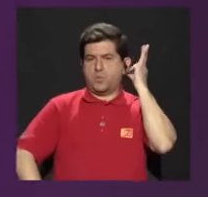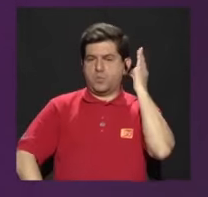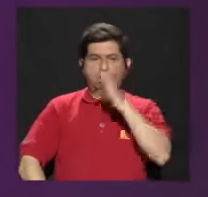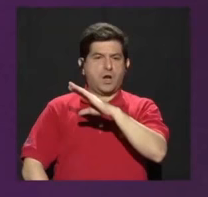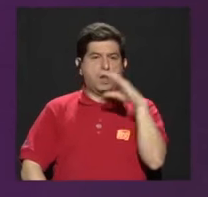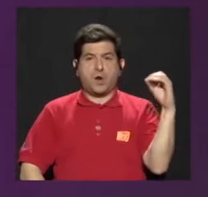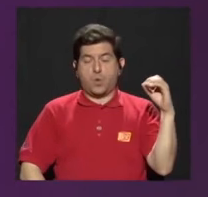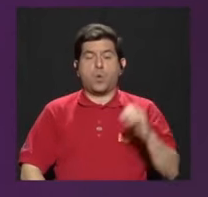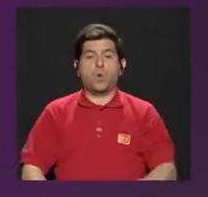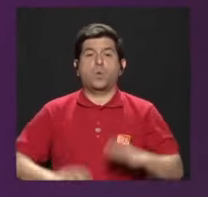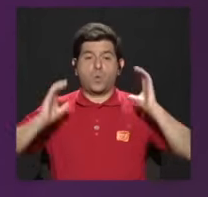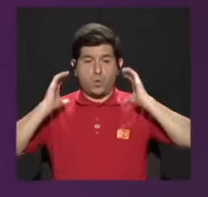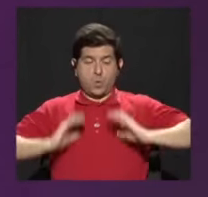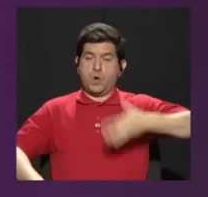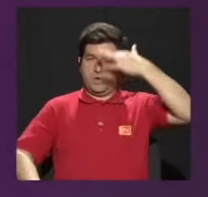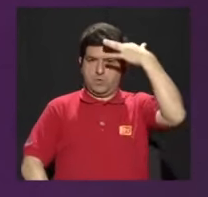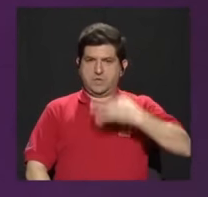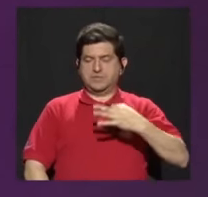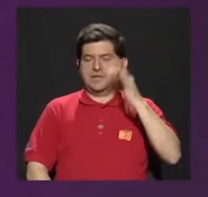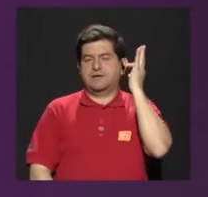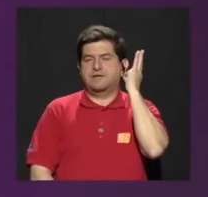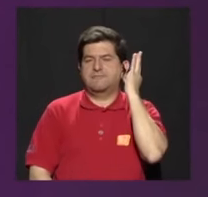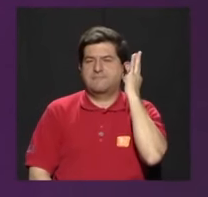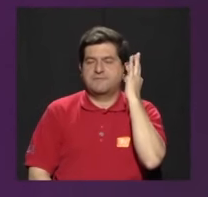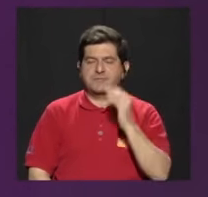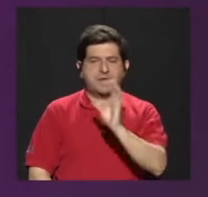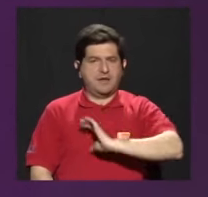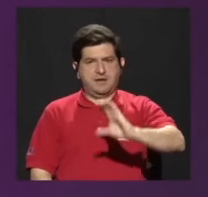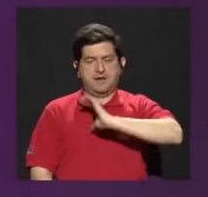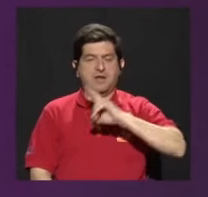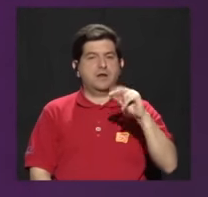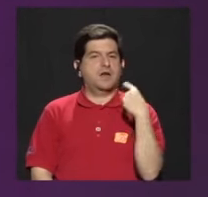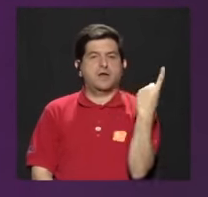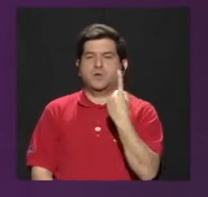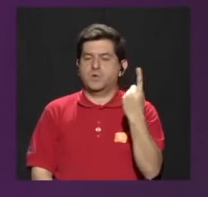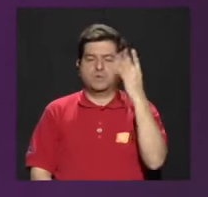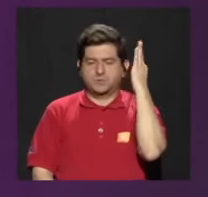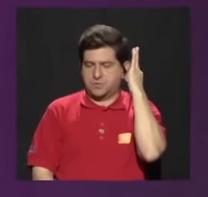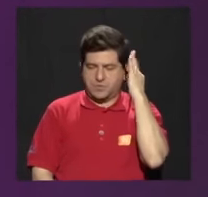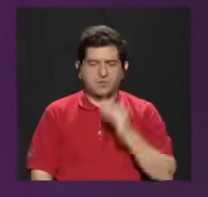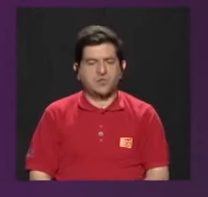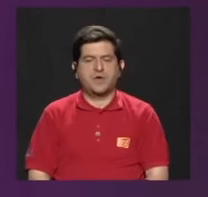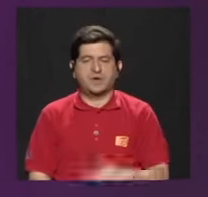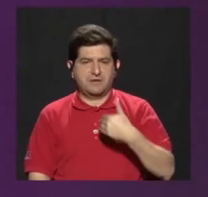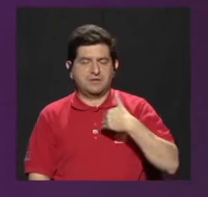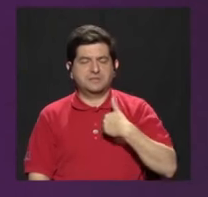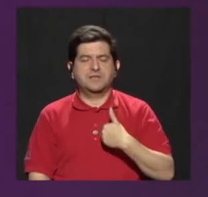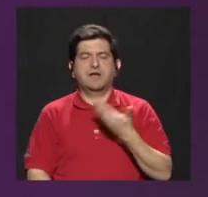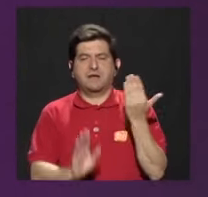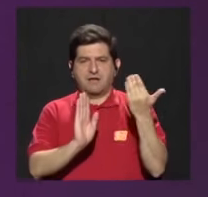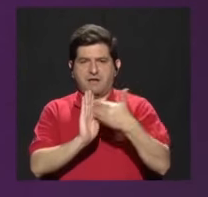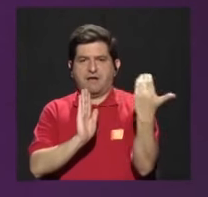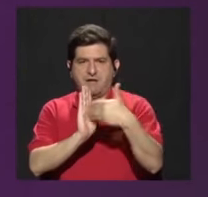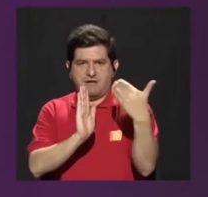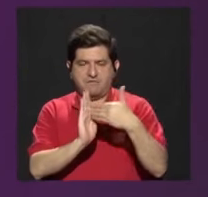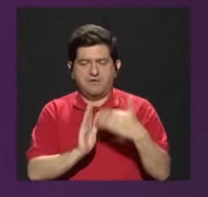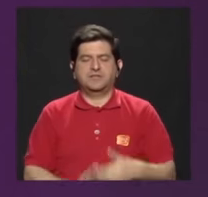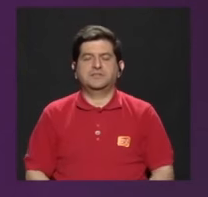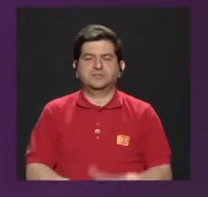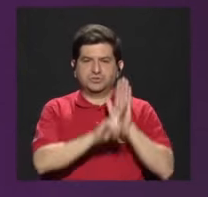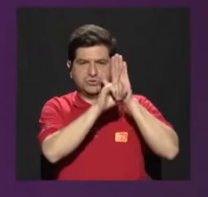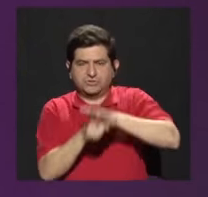que, ¿verdad?, son considerados femeninos, porque además no solo las mujeres somos quienes recibimos acoso, ¿verdad?,